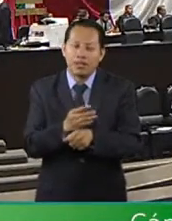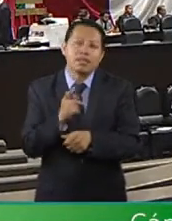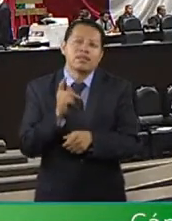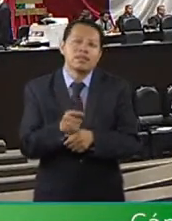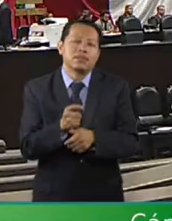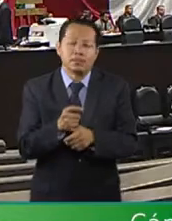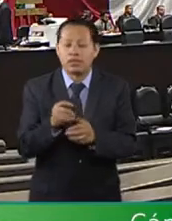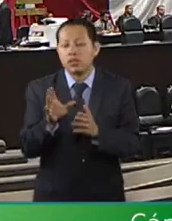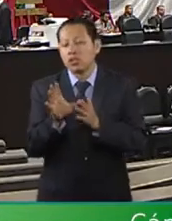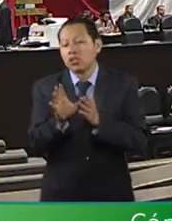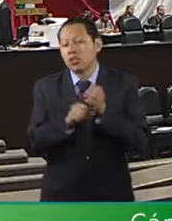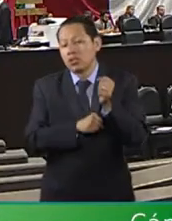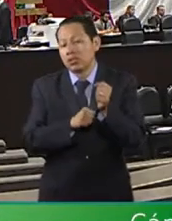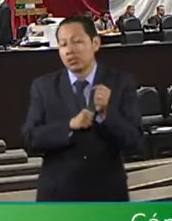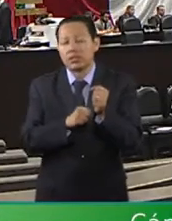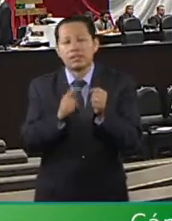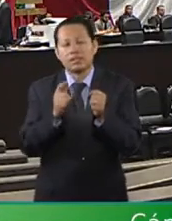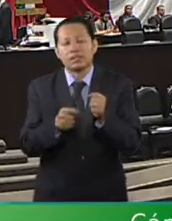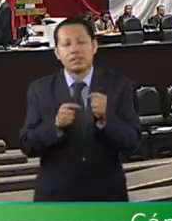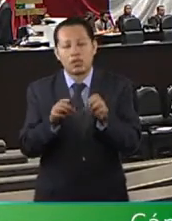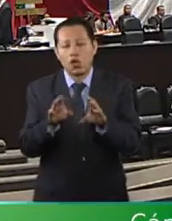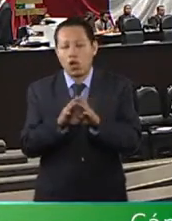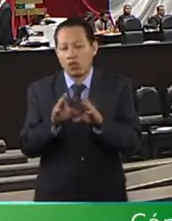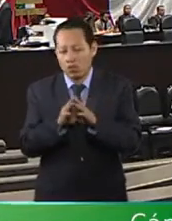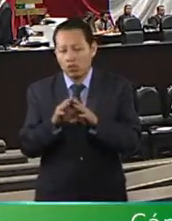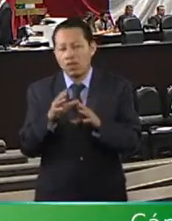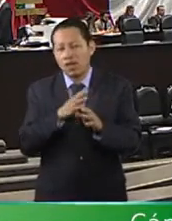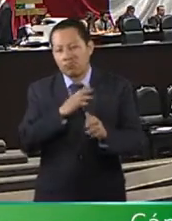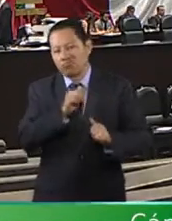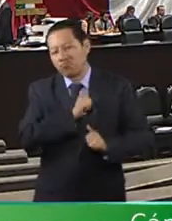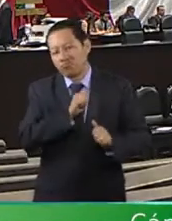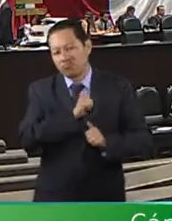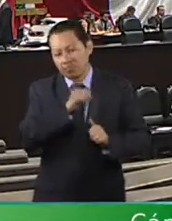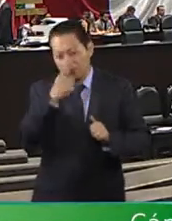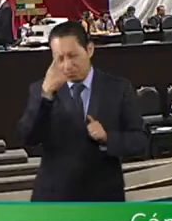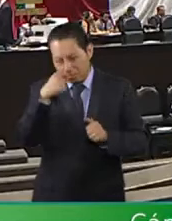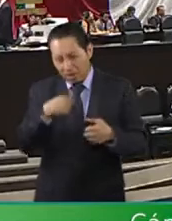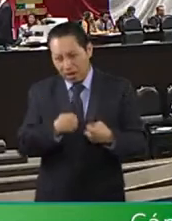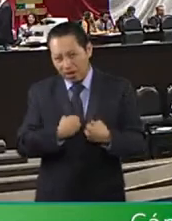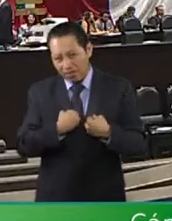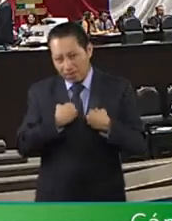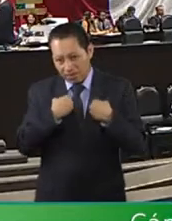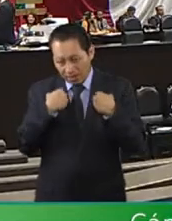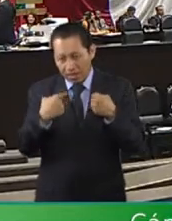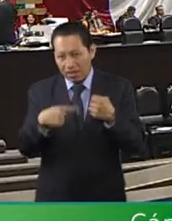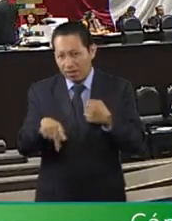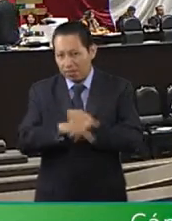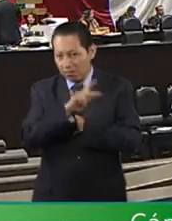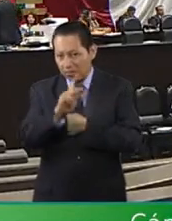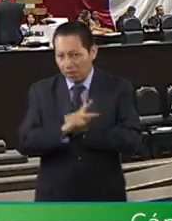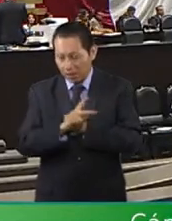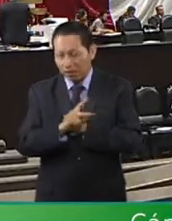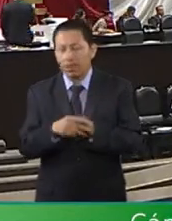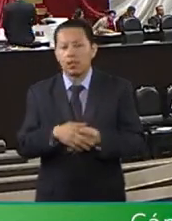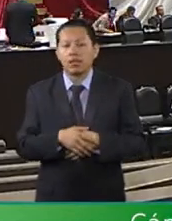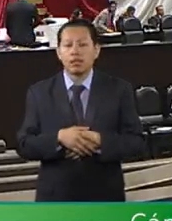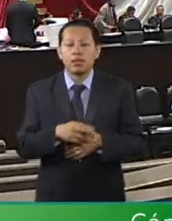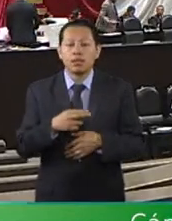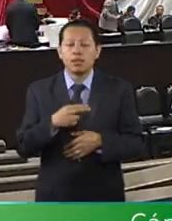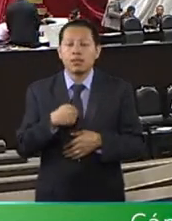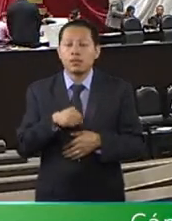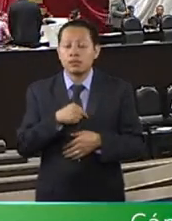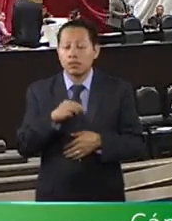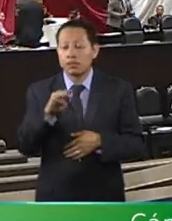constitucionalmente la perpetuidad de las fuerzas armadas en la vida pública de nuestro país en movimiento